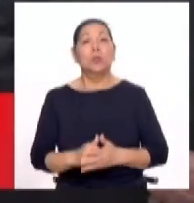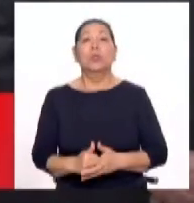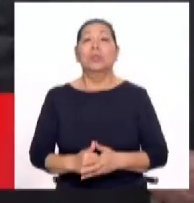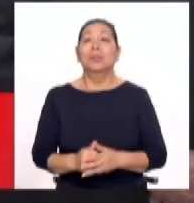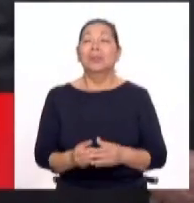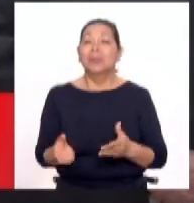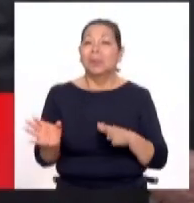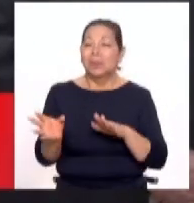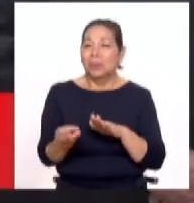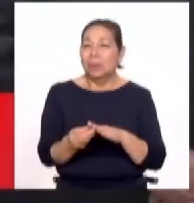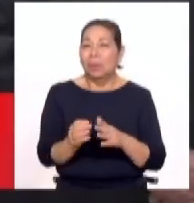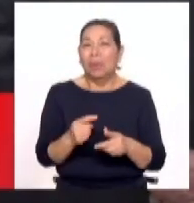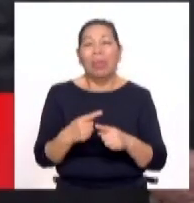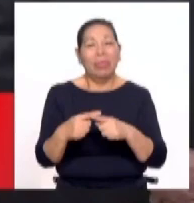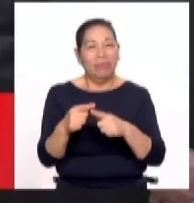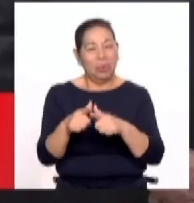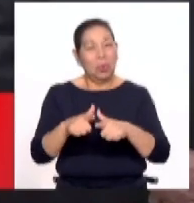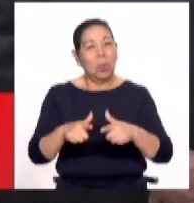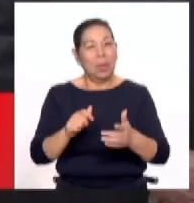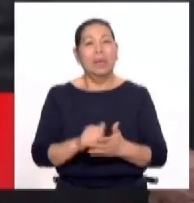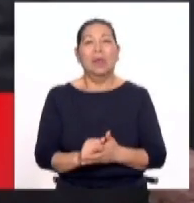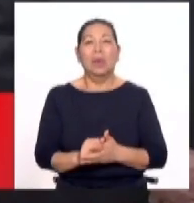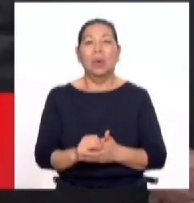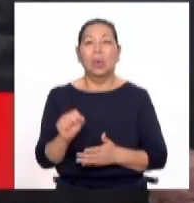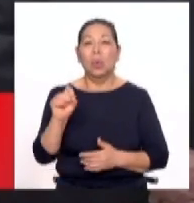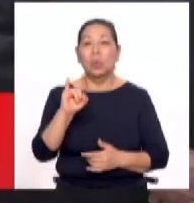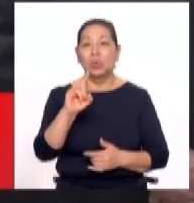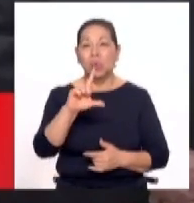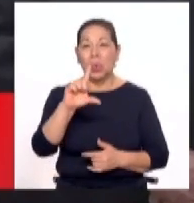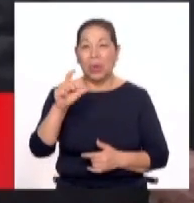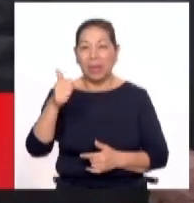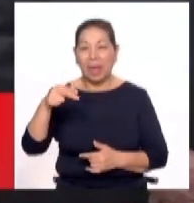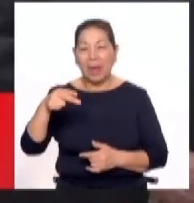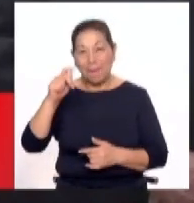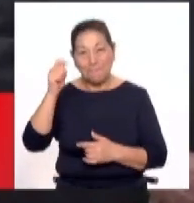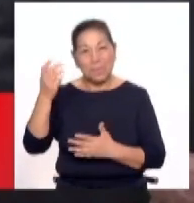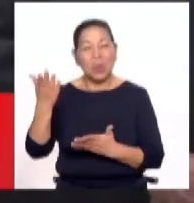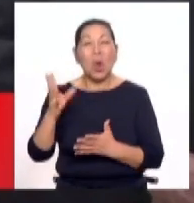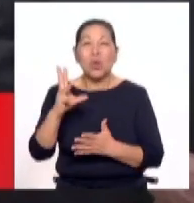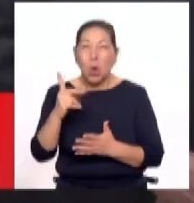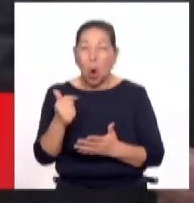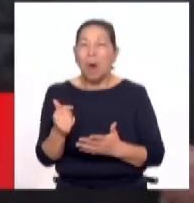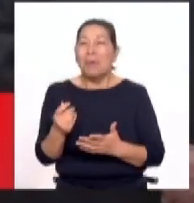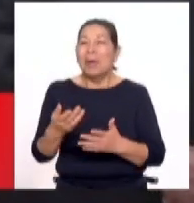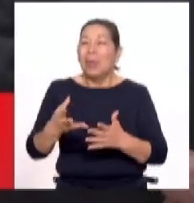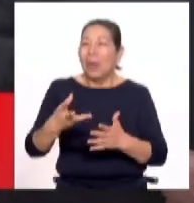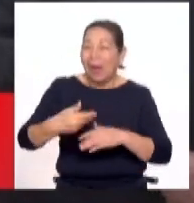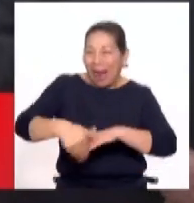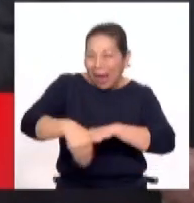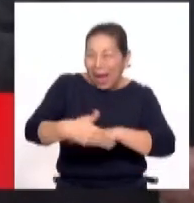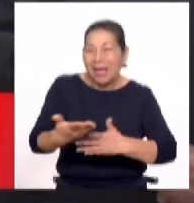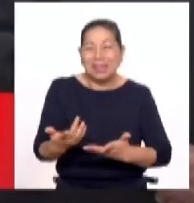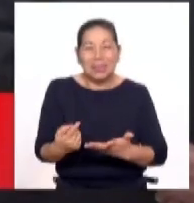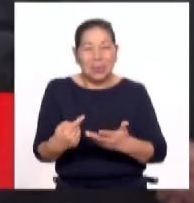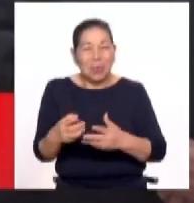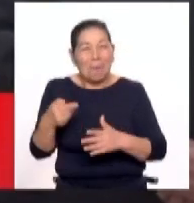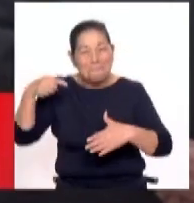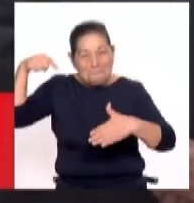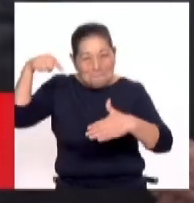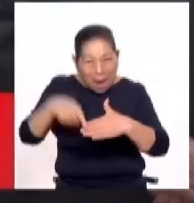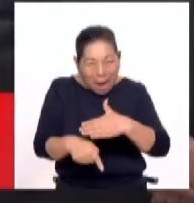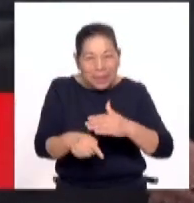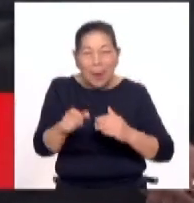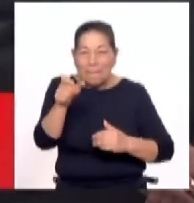en acumulativo de todos los distritos y la provincia de Sullana en lo que es robos, hurtos, callejeros,